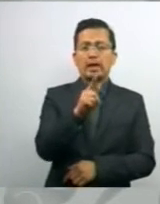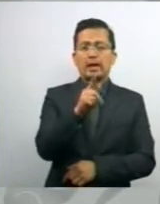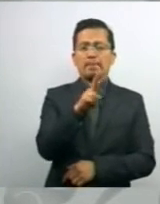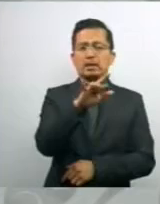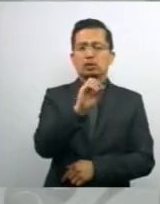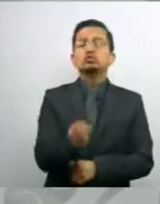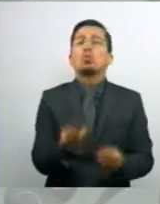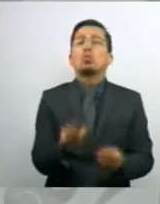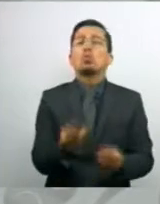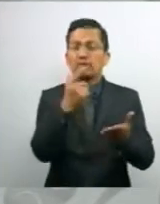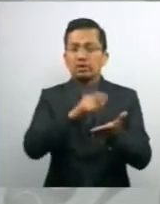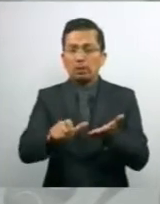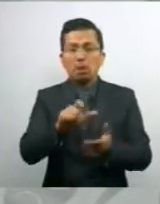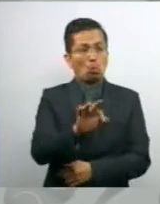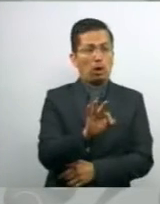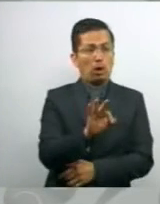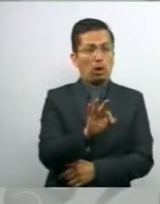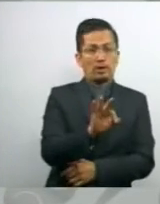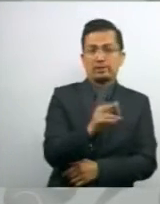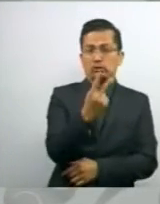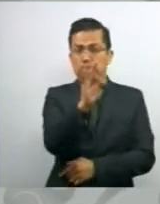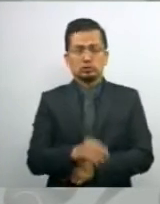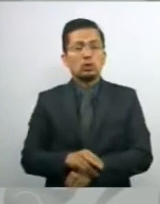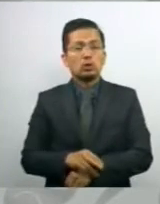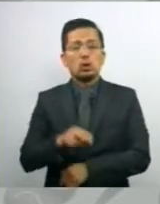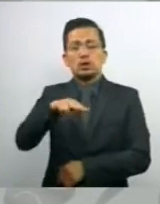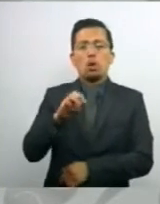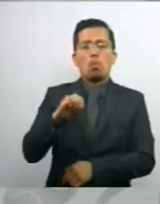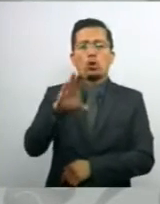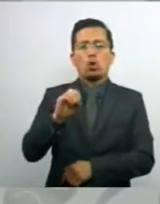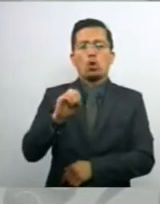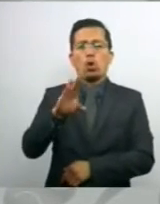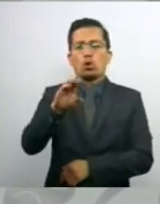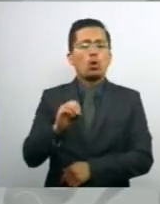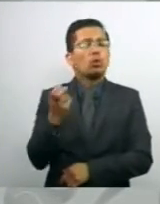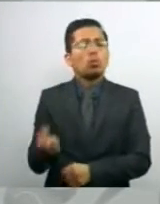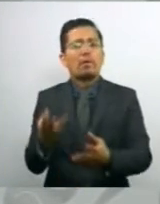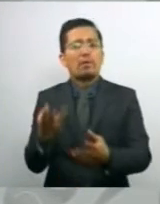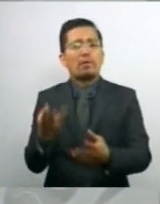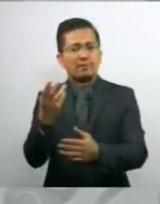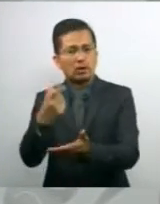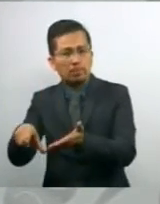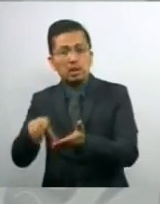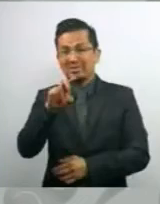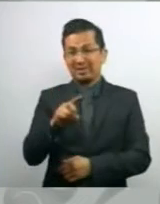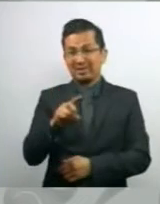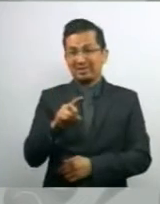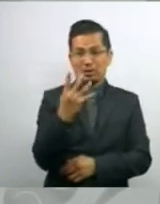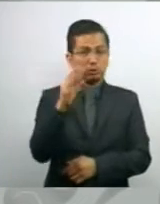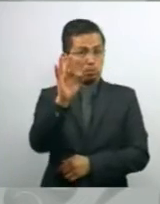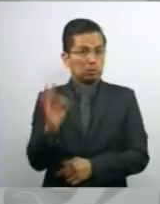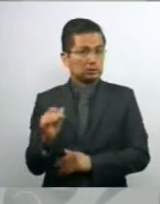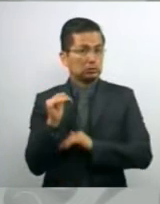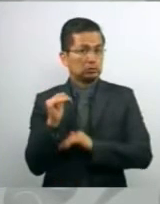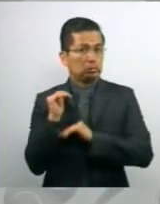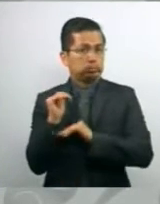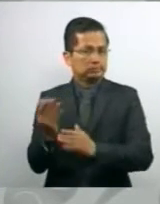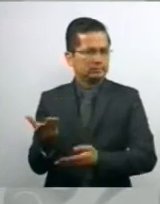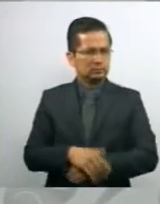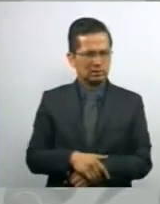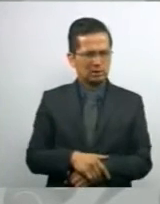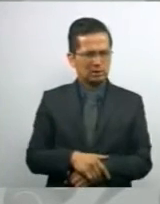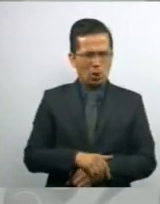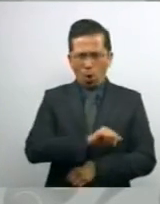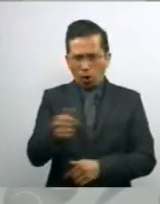el 42%. Neumococo, la 23 valente, se compró solo el 34%. Y hay que decir, el